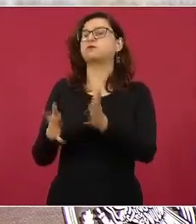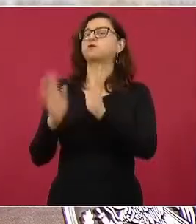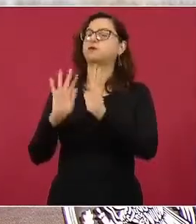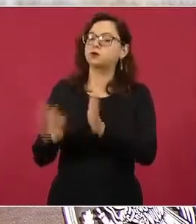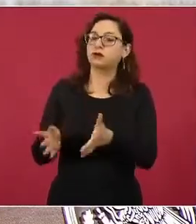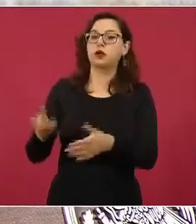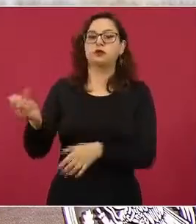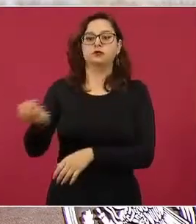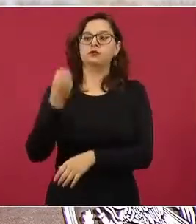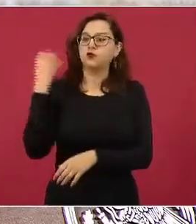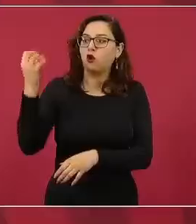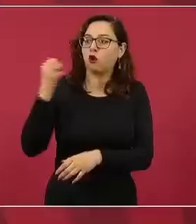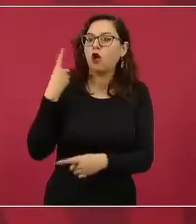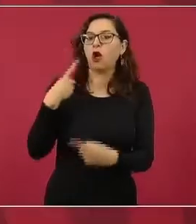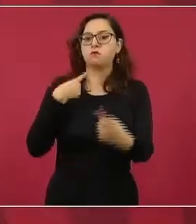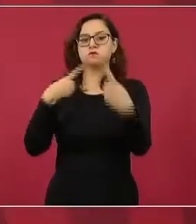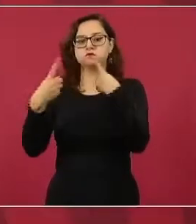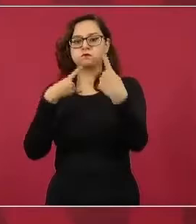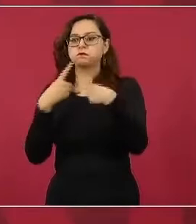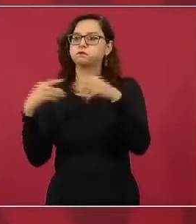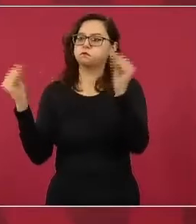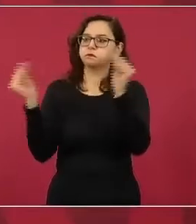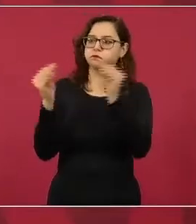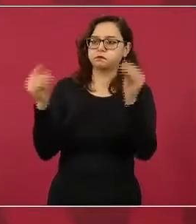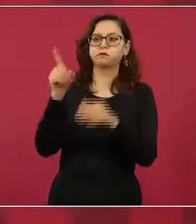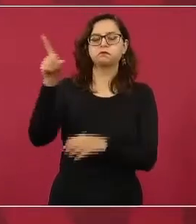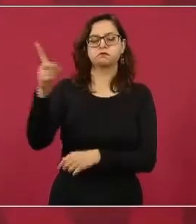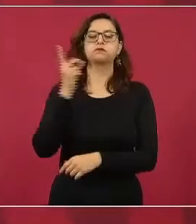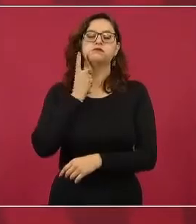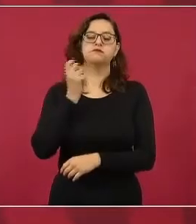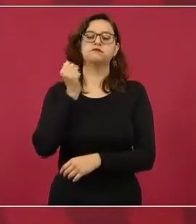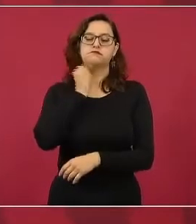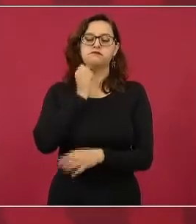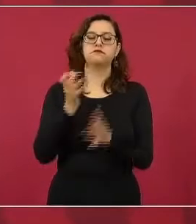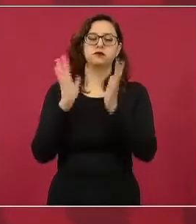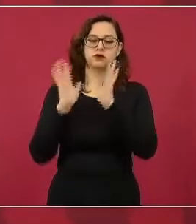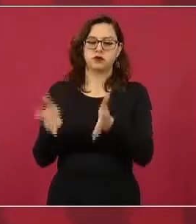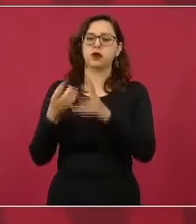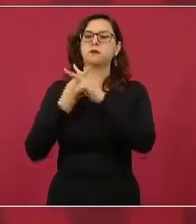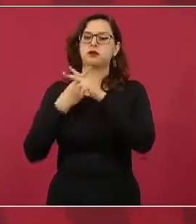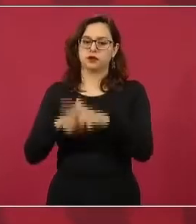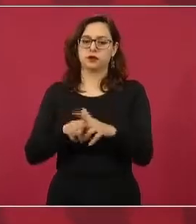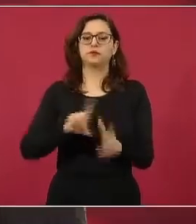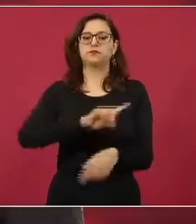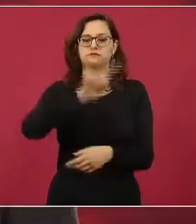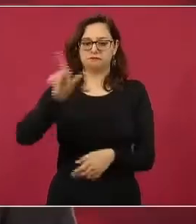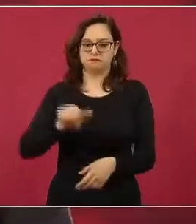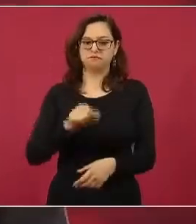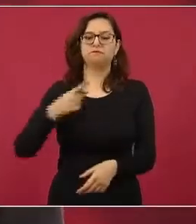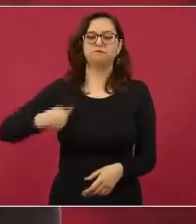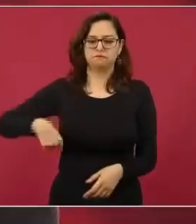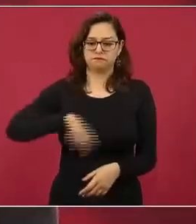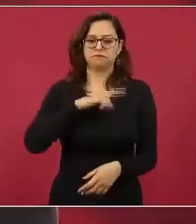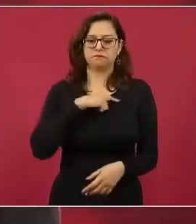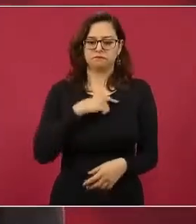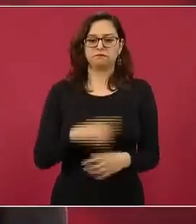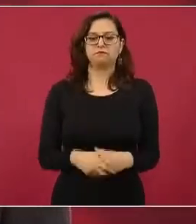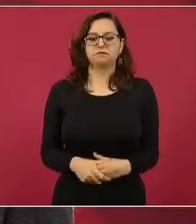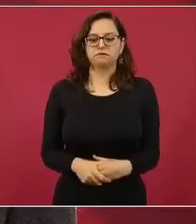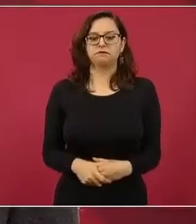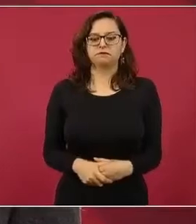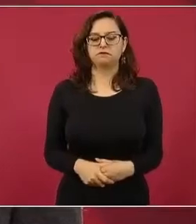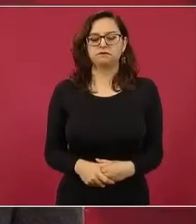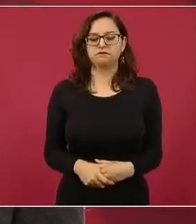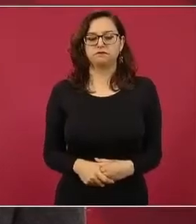diálogo, de debate en el Congreso. Y vamos también nosotros a hacer lo mismo en